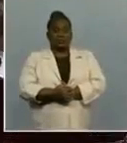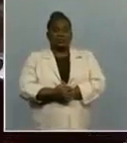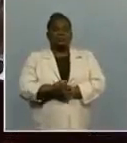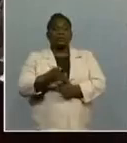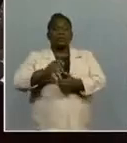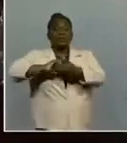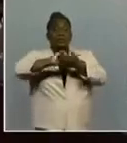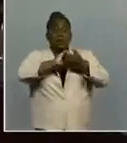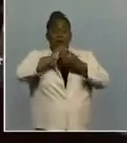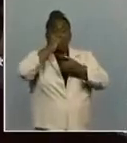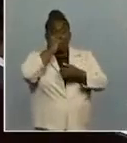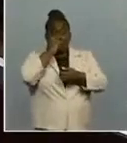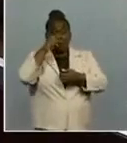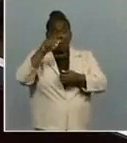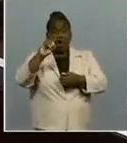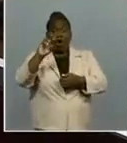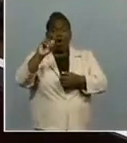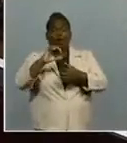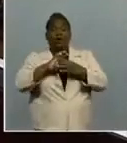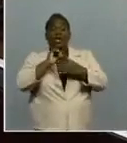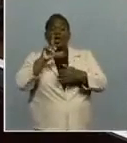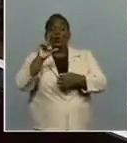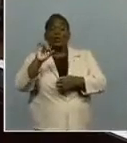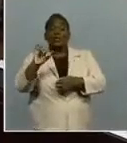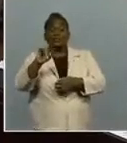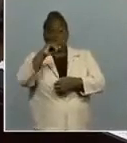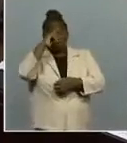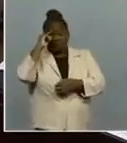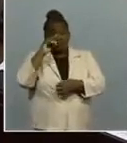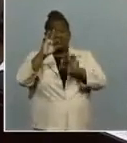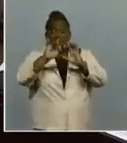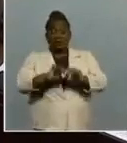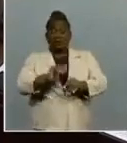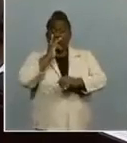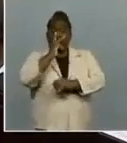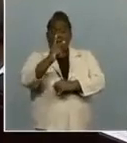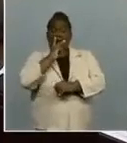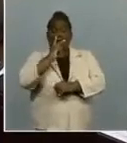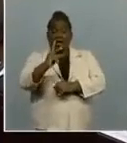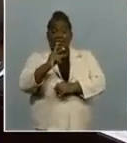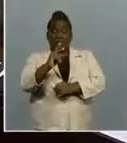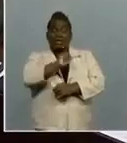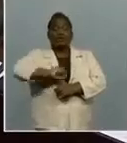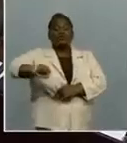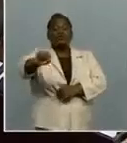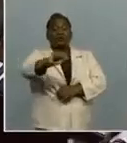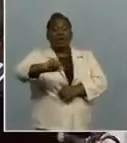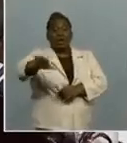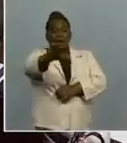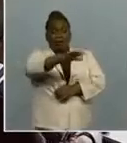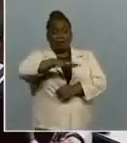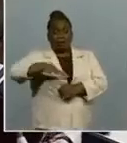y el compañero jorge luís broche lorenzo como secretario para atender el sector social